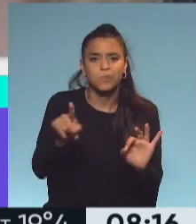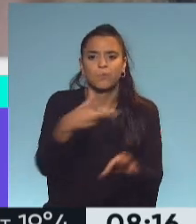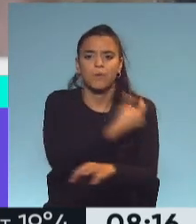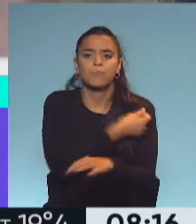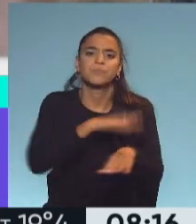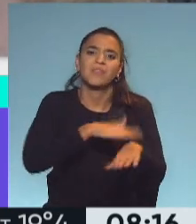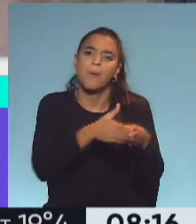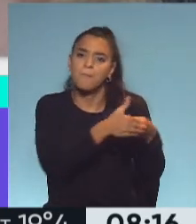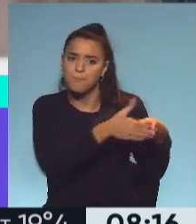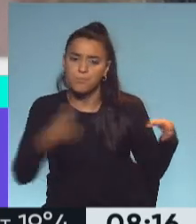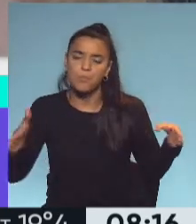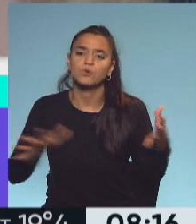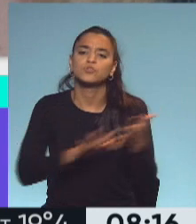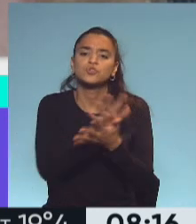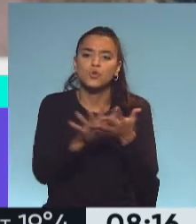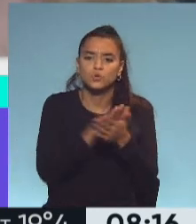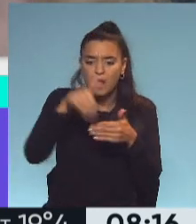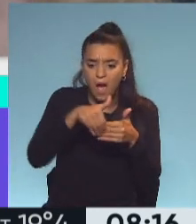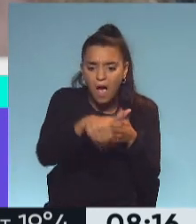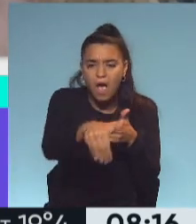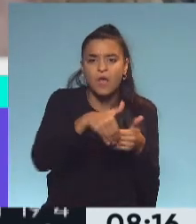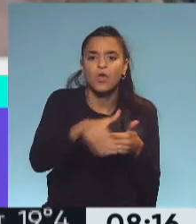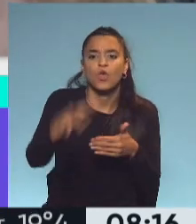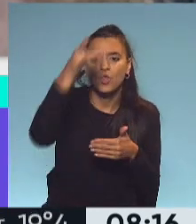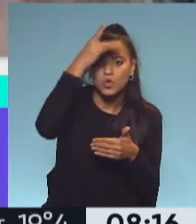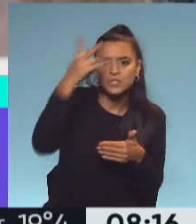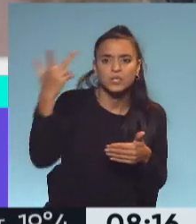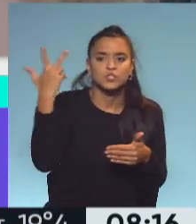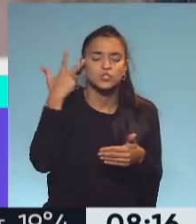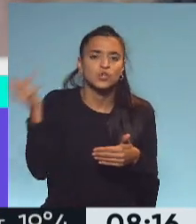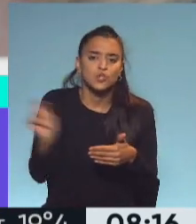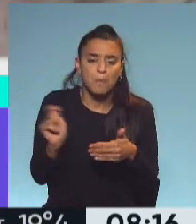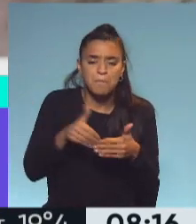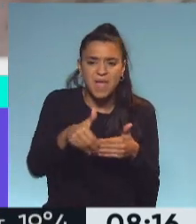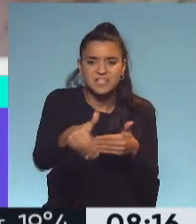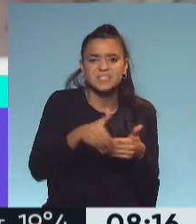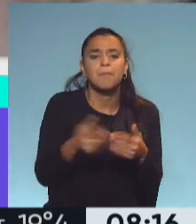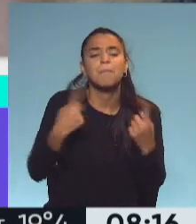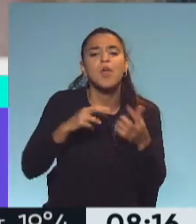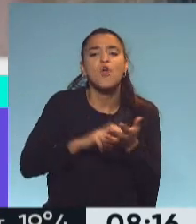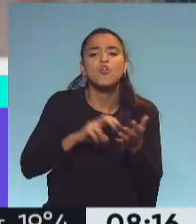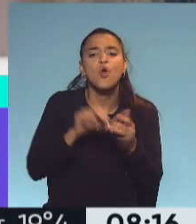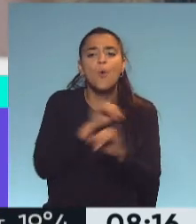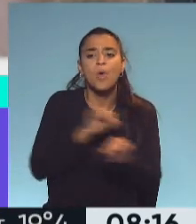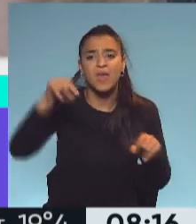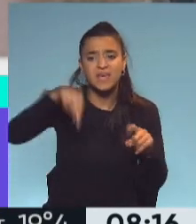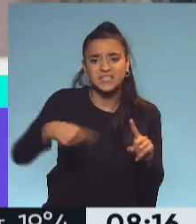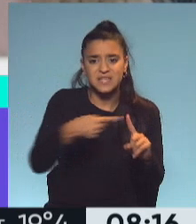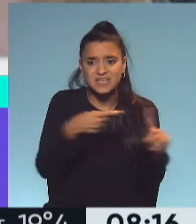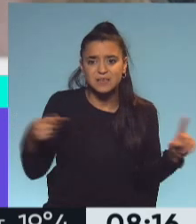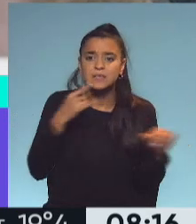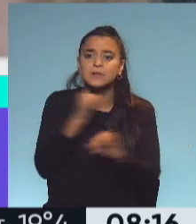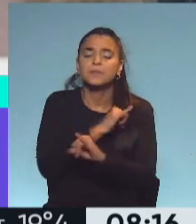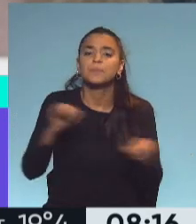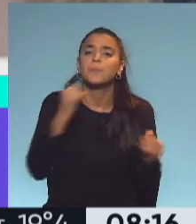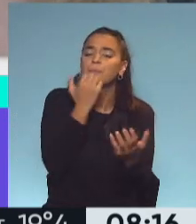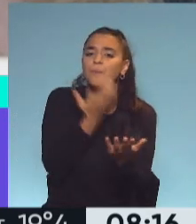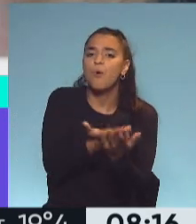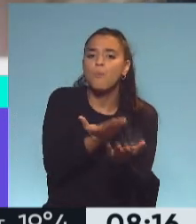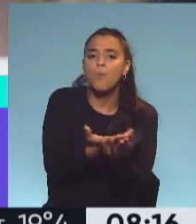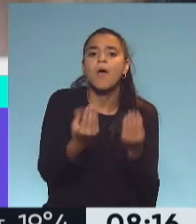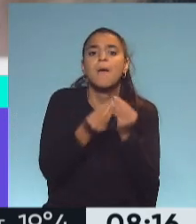un tiempo, no es una solución a mediano o largo plazo, entre 12 y 18 meses. Pero la novedad, lo que anunciamos esta semana, fue la propuesta